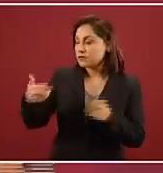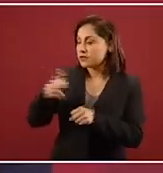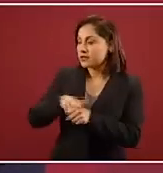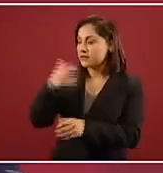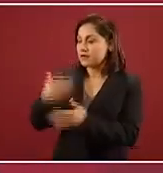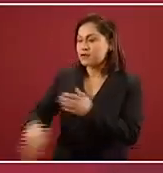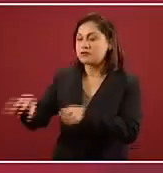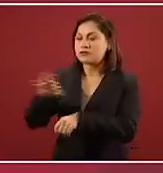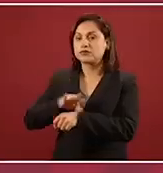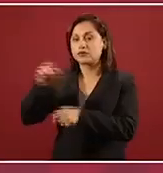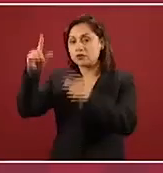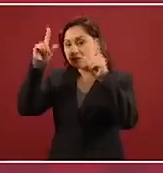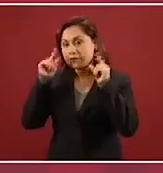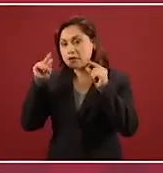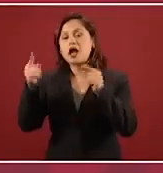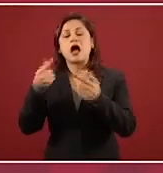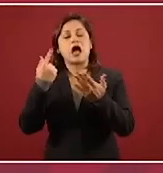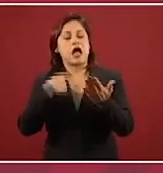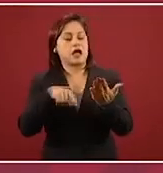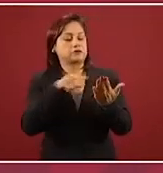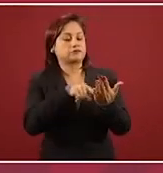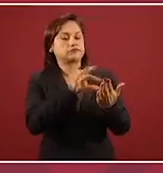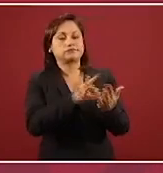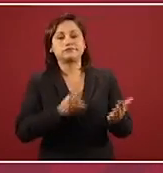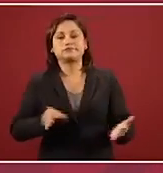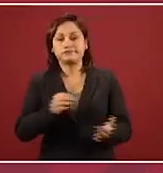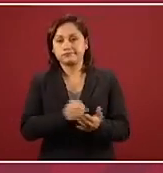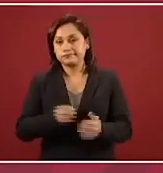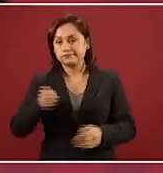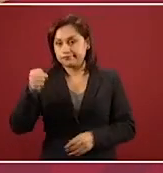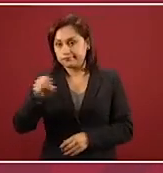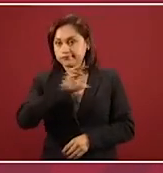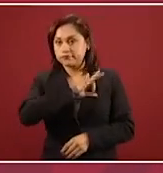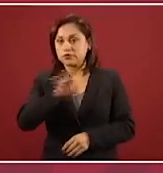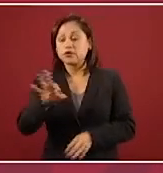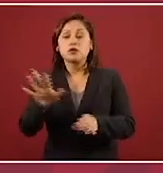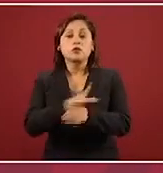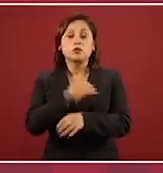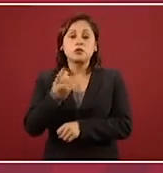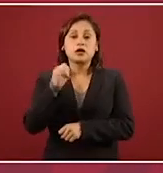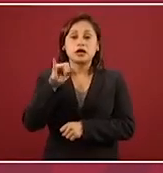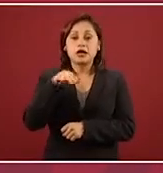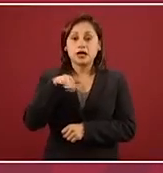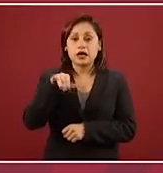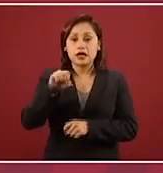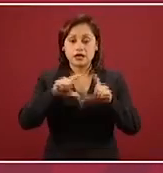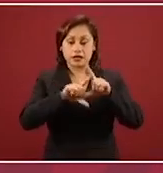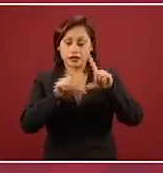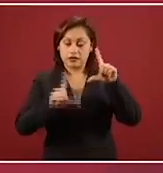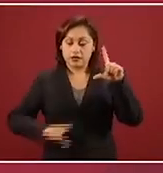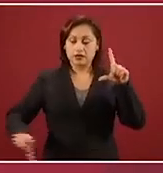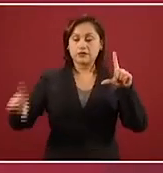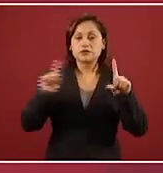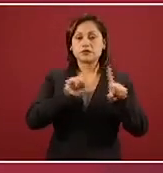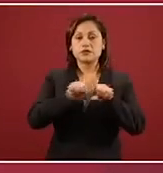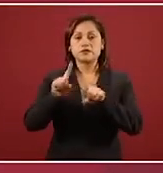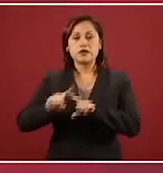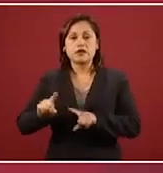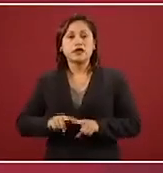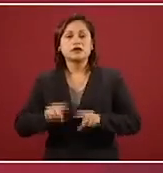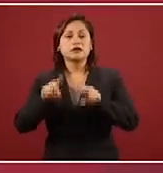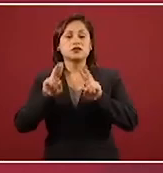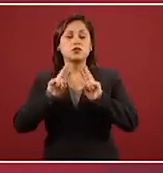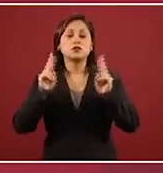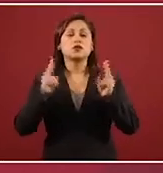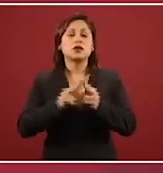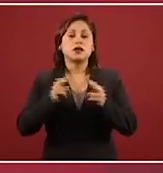porque la clave es que el Seguro Social tiene en su despliegue territorial, en unidades de medicina familiar, en